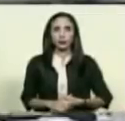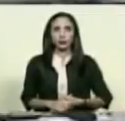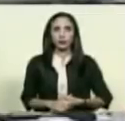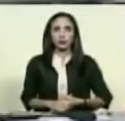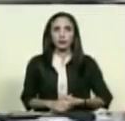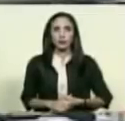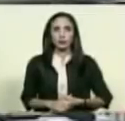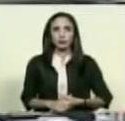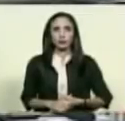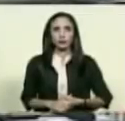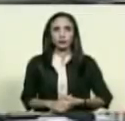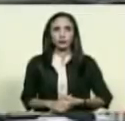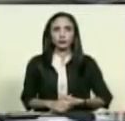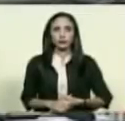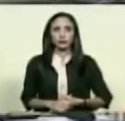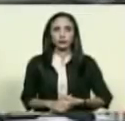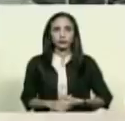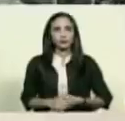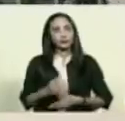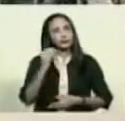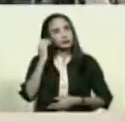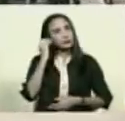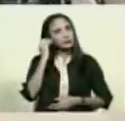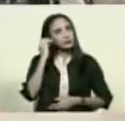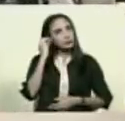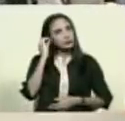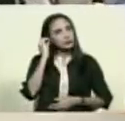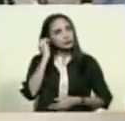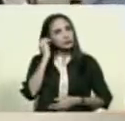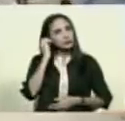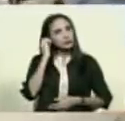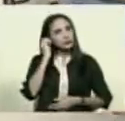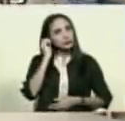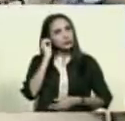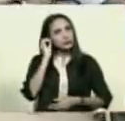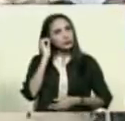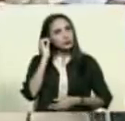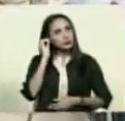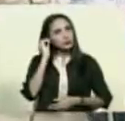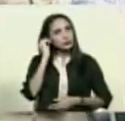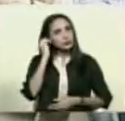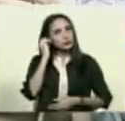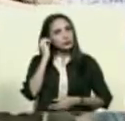¿Ah? ¿Cómo? No saben, vale, ¿viste?